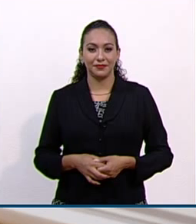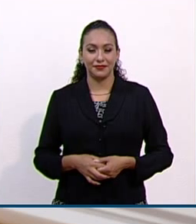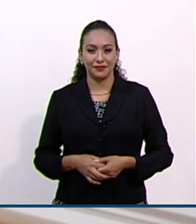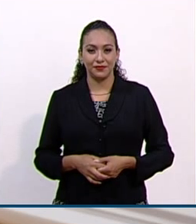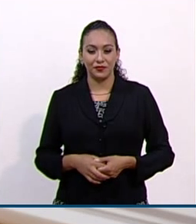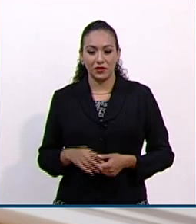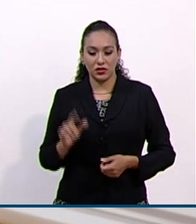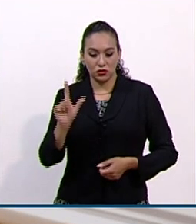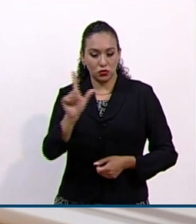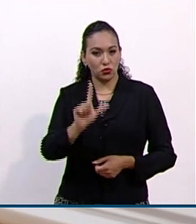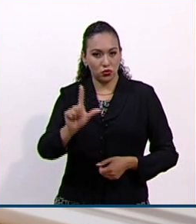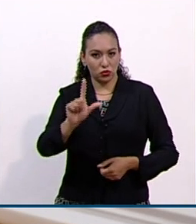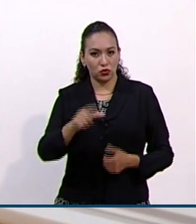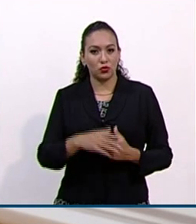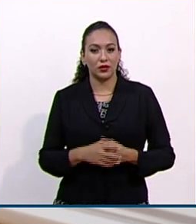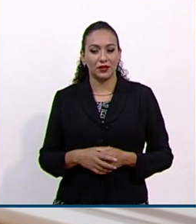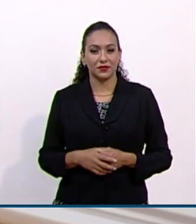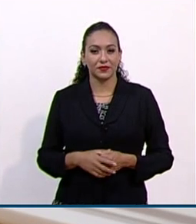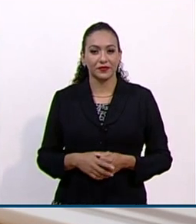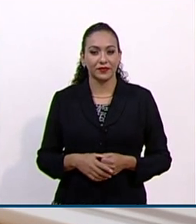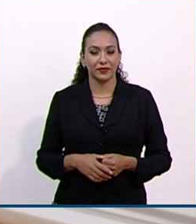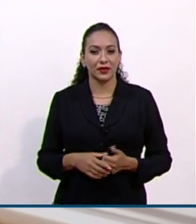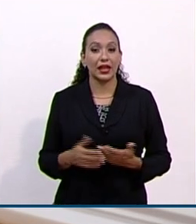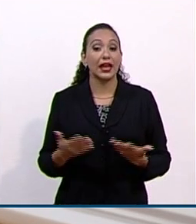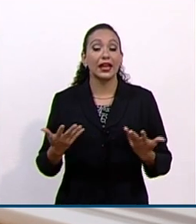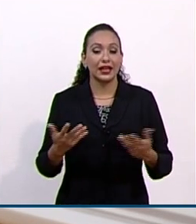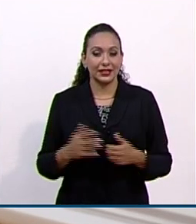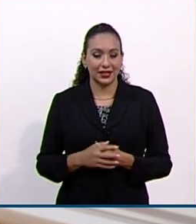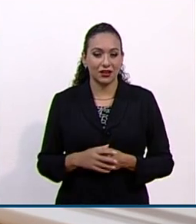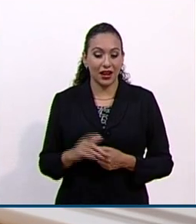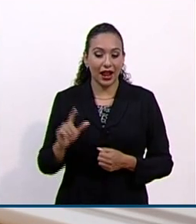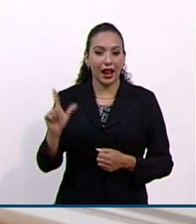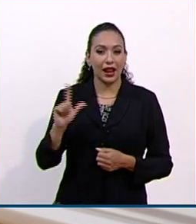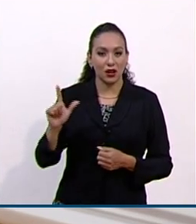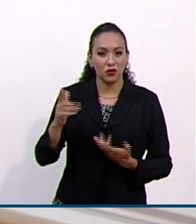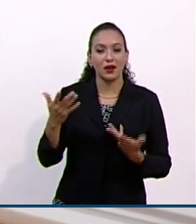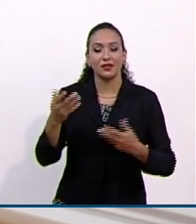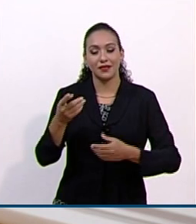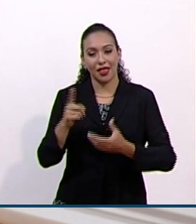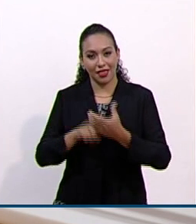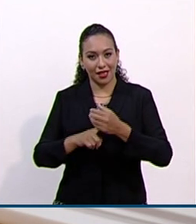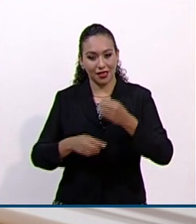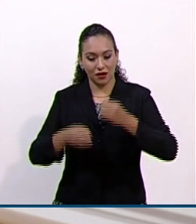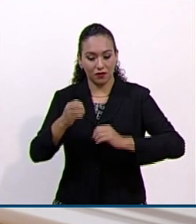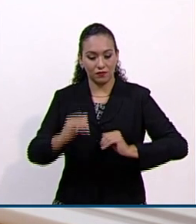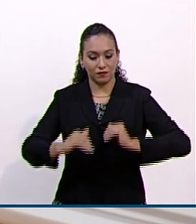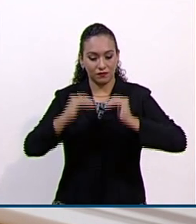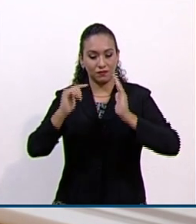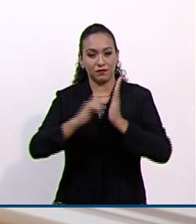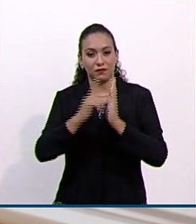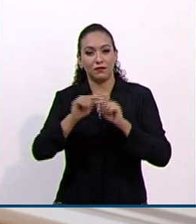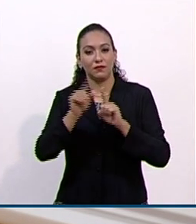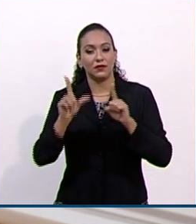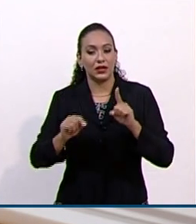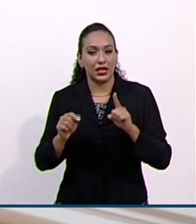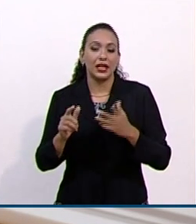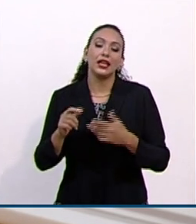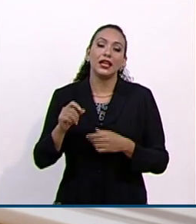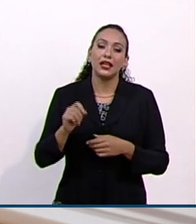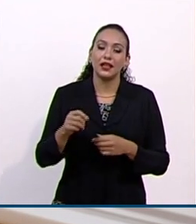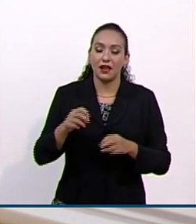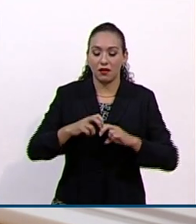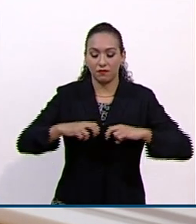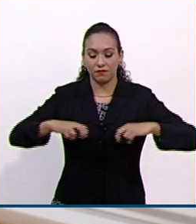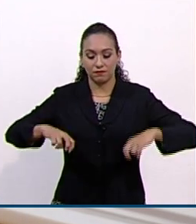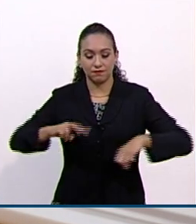Y este lunes, en sesión solemne conjunta de plenos de la Suprema Corte y del Consejo de la Judicatura Federal, rindieron protesta